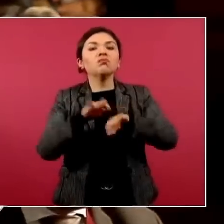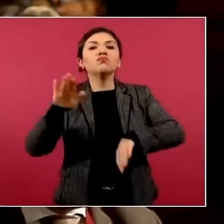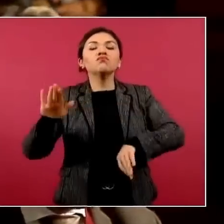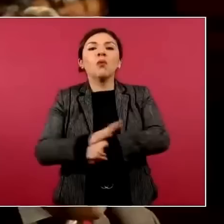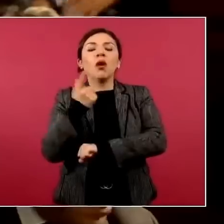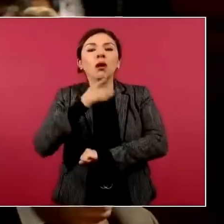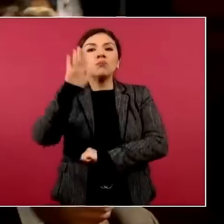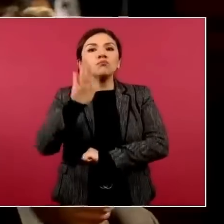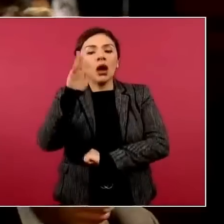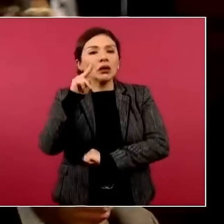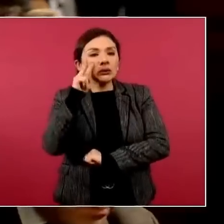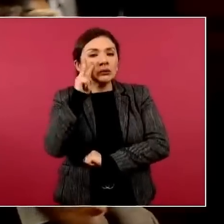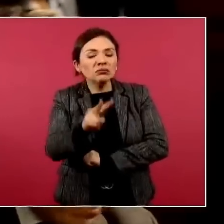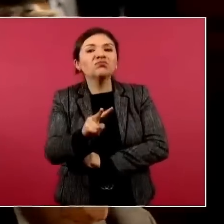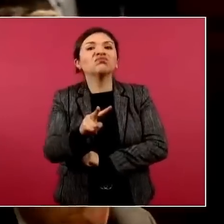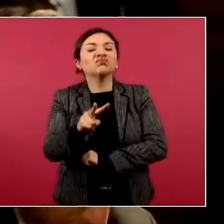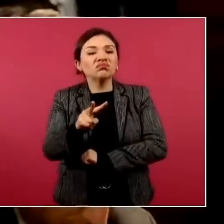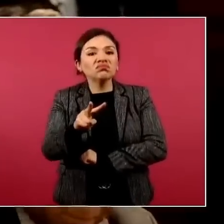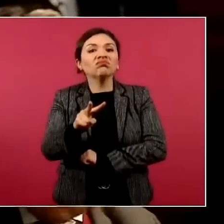indica,